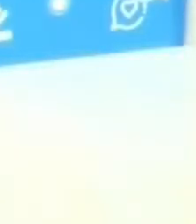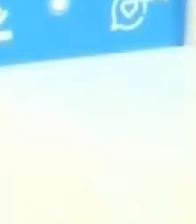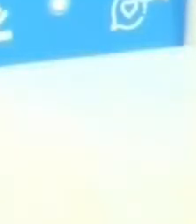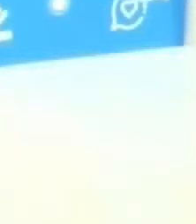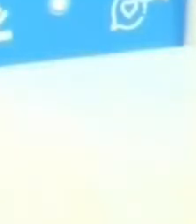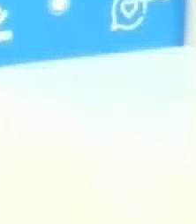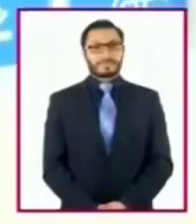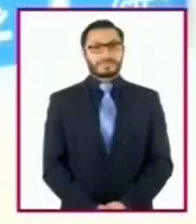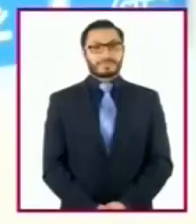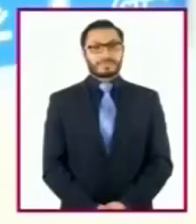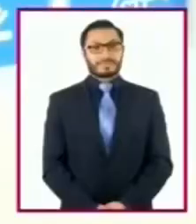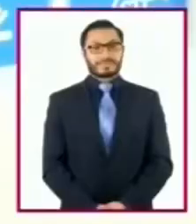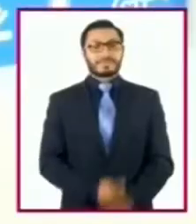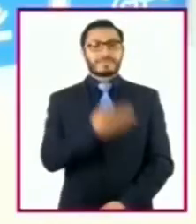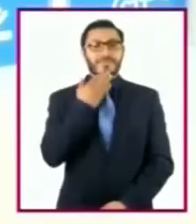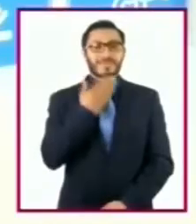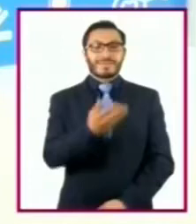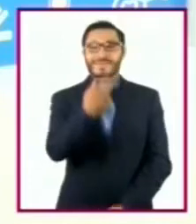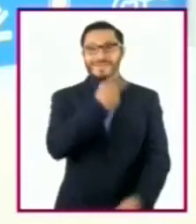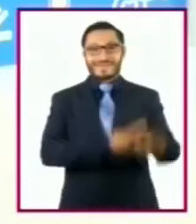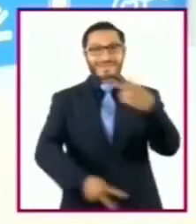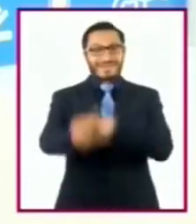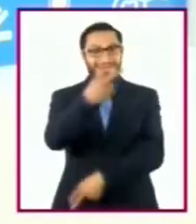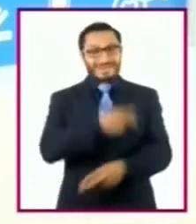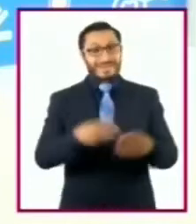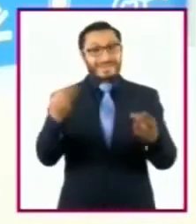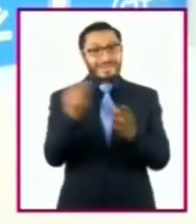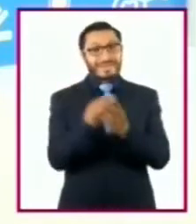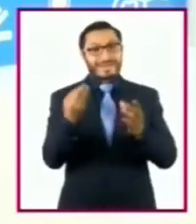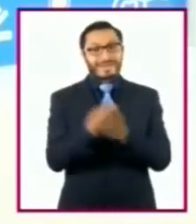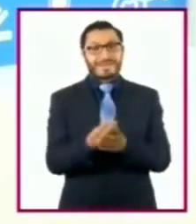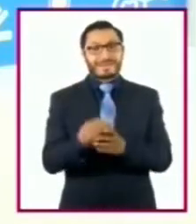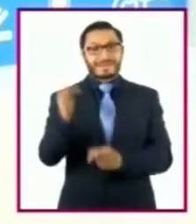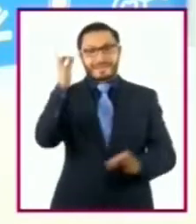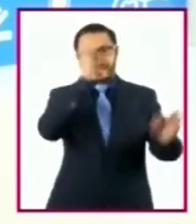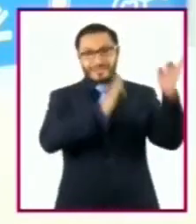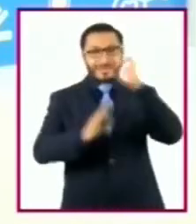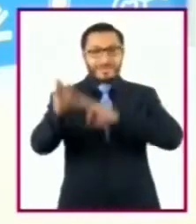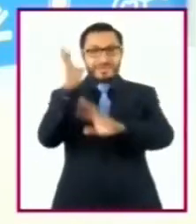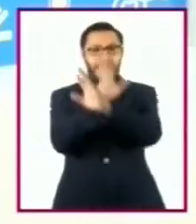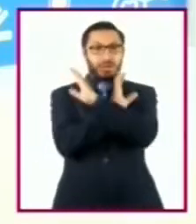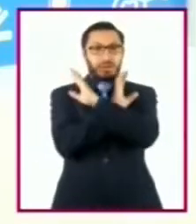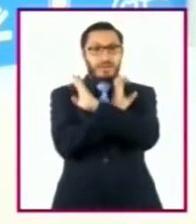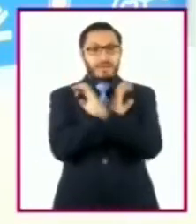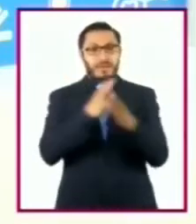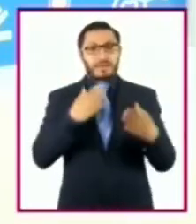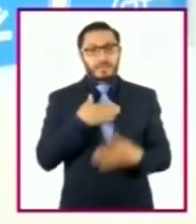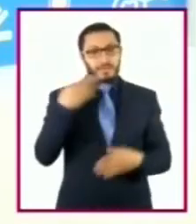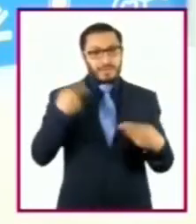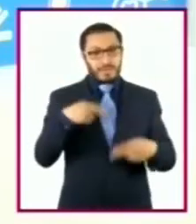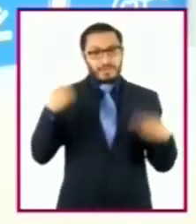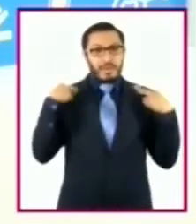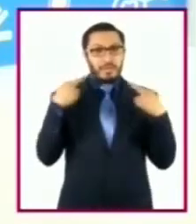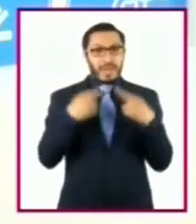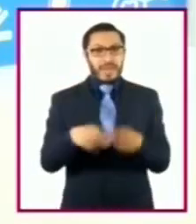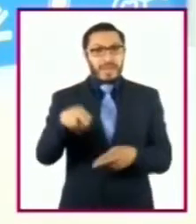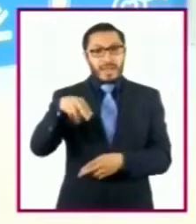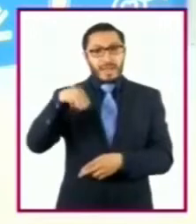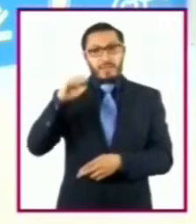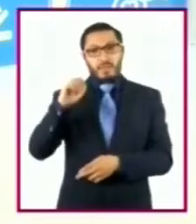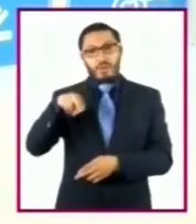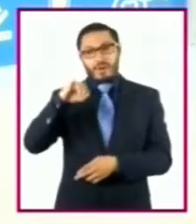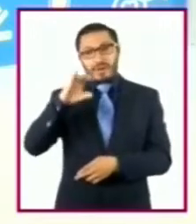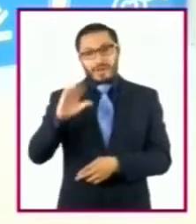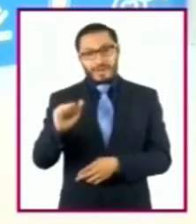Les doy la más cordial bienvenida a la asignatura de Formación Cívica y Ética. Soy la maestra Mónica Jiménez. Espero que se